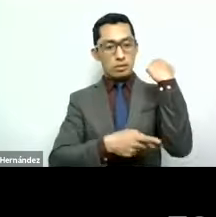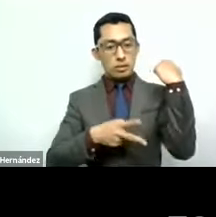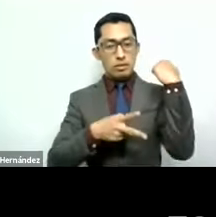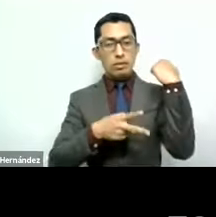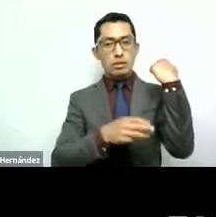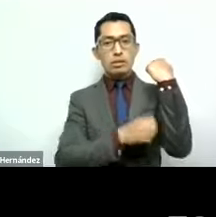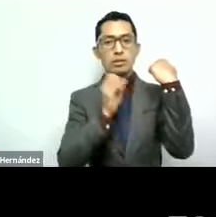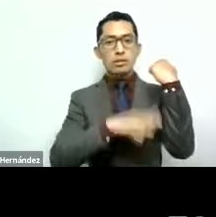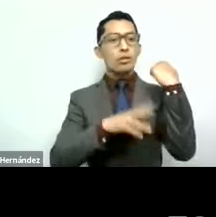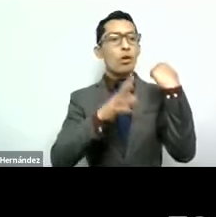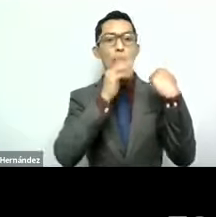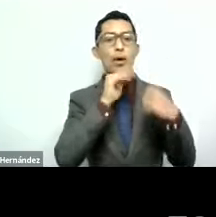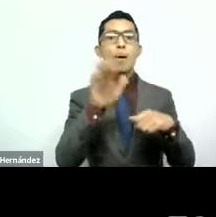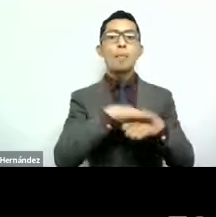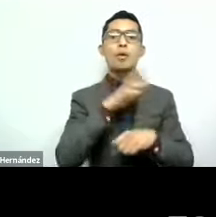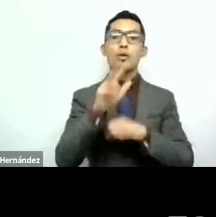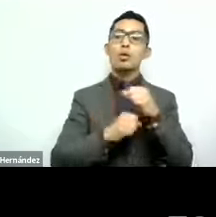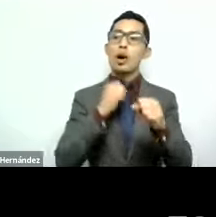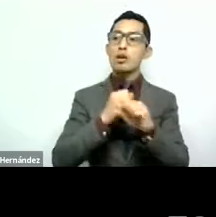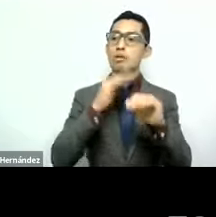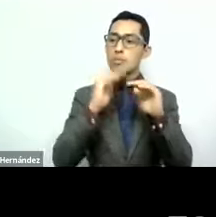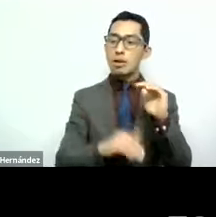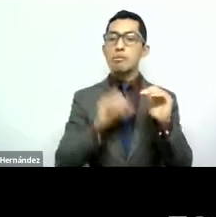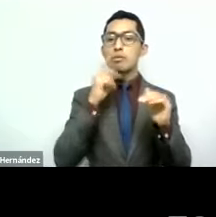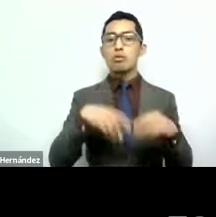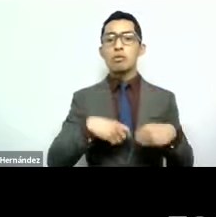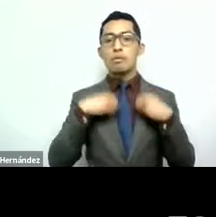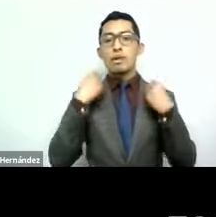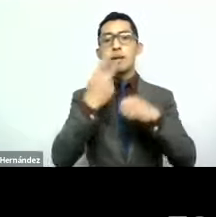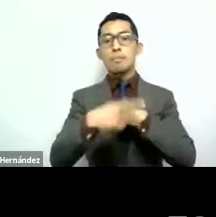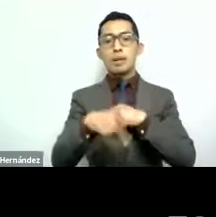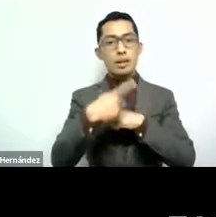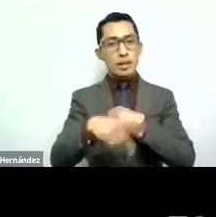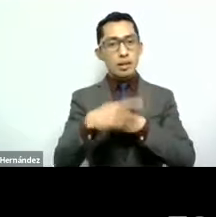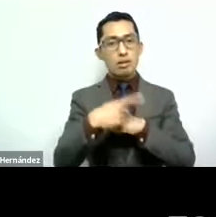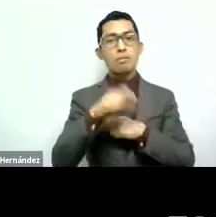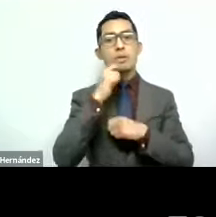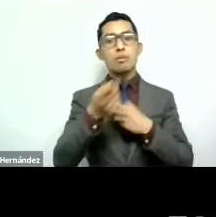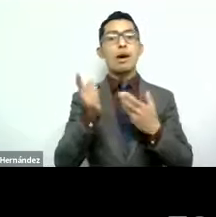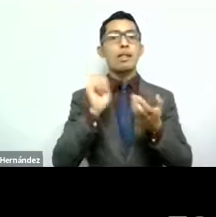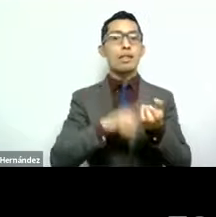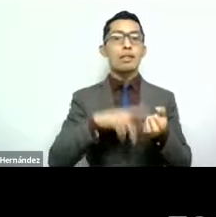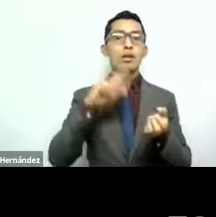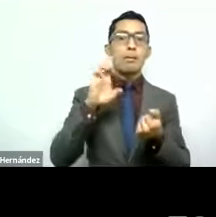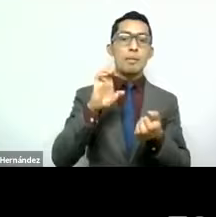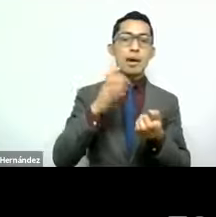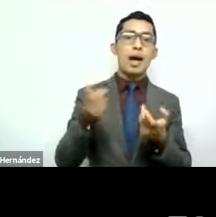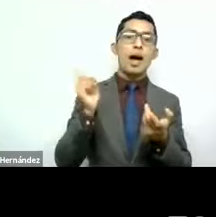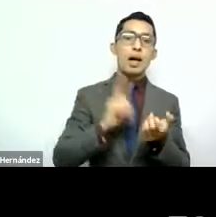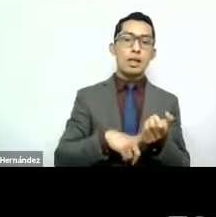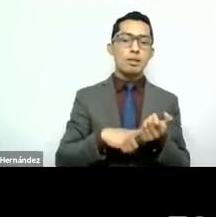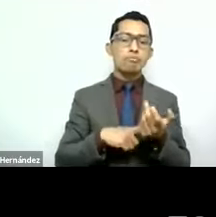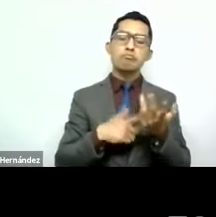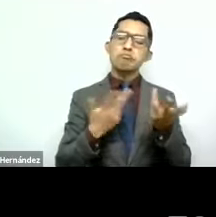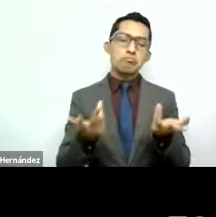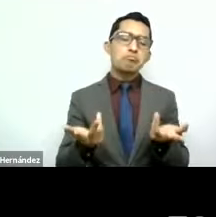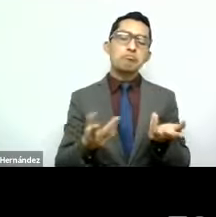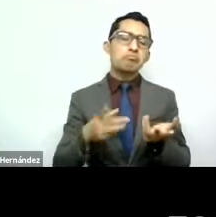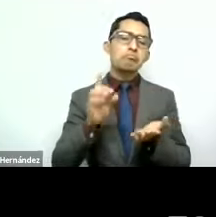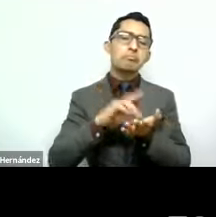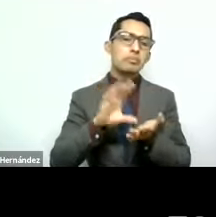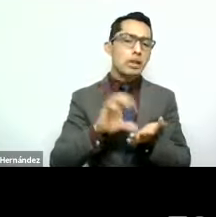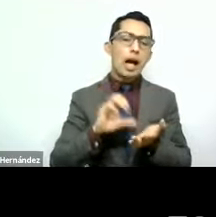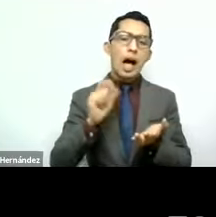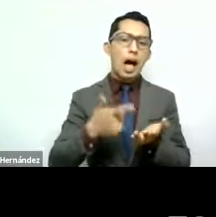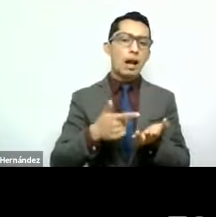porque además estaba en riesgo su vida y el bebé o la bebé traía una malformación genética, ¿no? Me